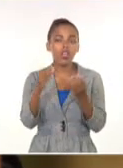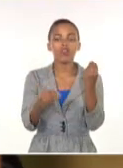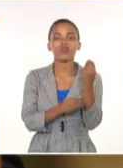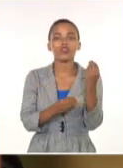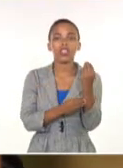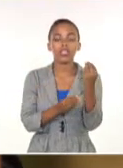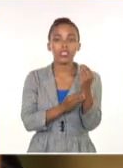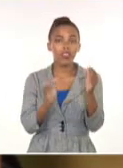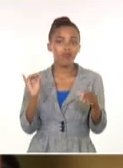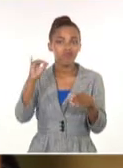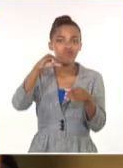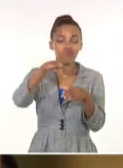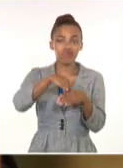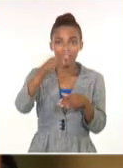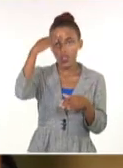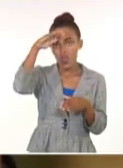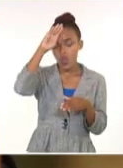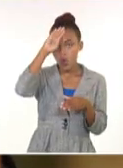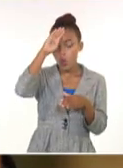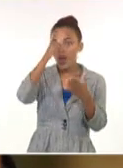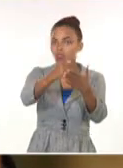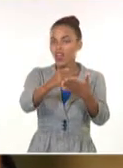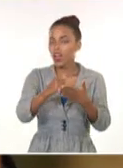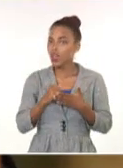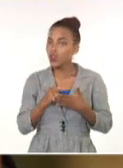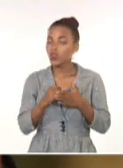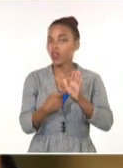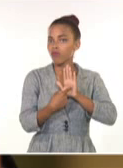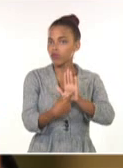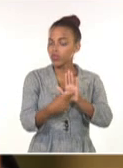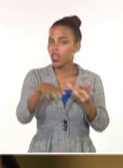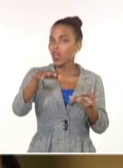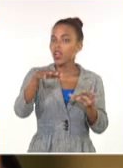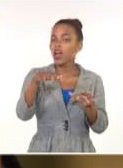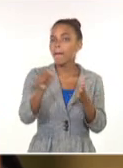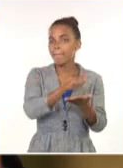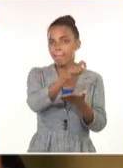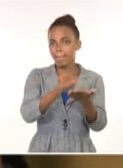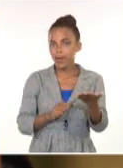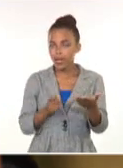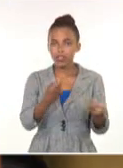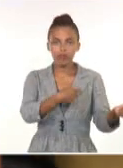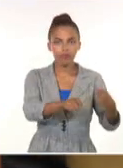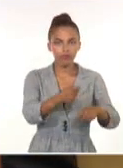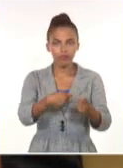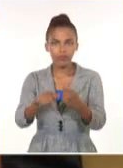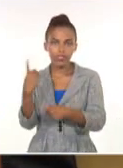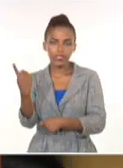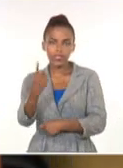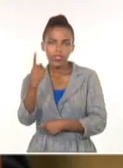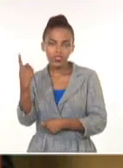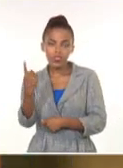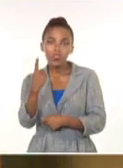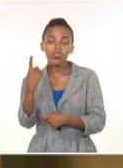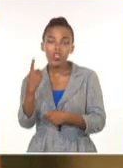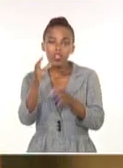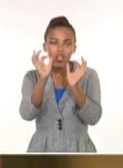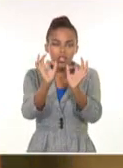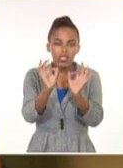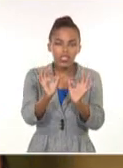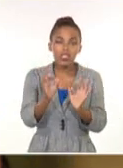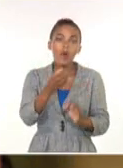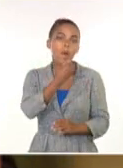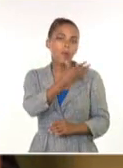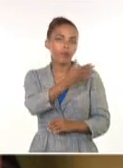iniciativa que nos brinda la posibilidad de presentar los planes de inversiones nacionales priorizados y detallar oportunidades en